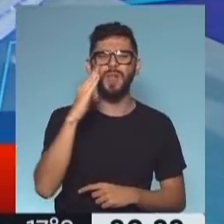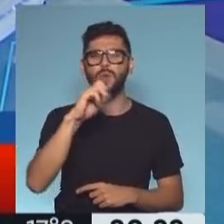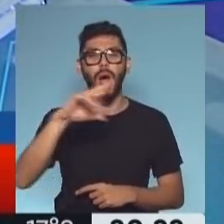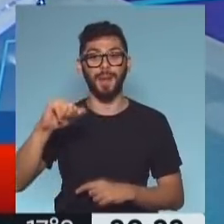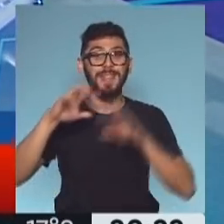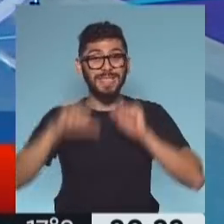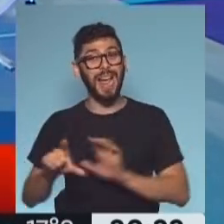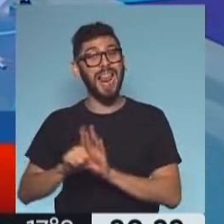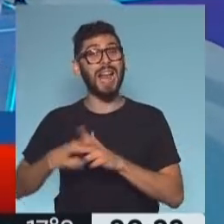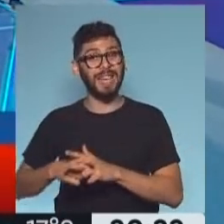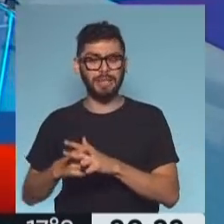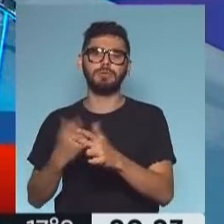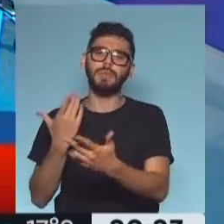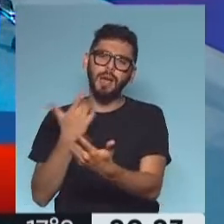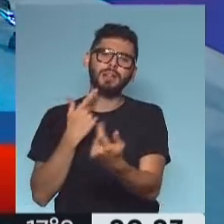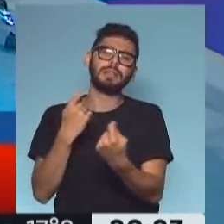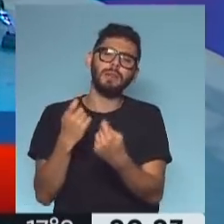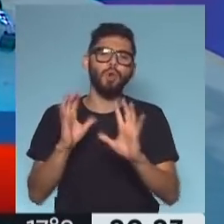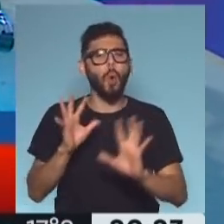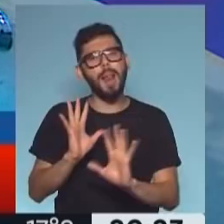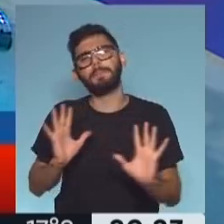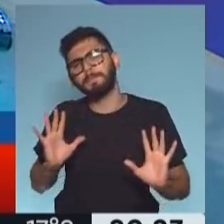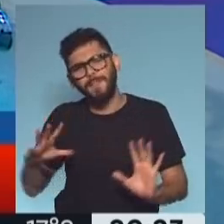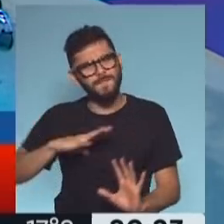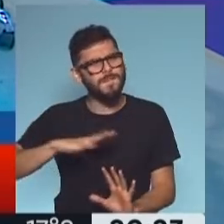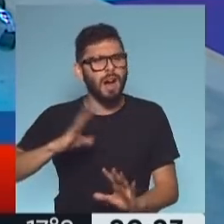la Presidencia. Por ahora igual todo muy frío, muy alejado, pero